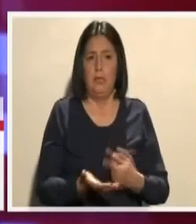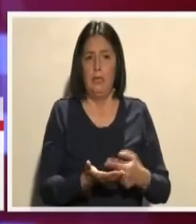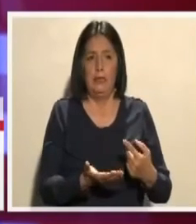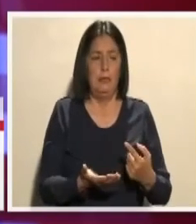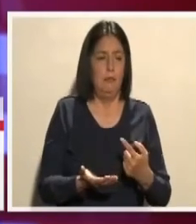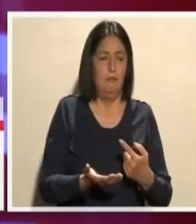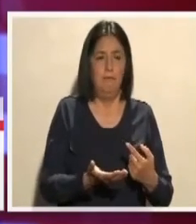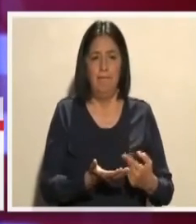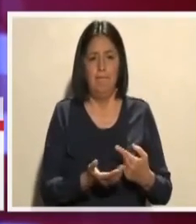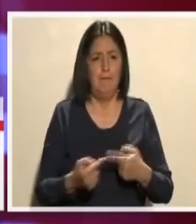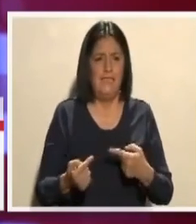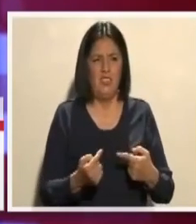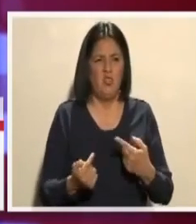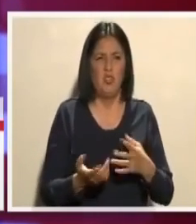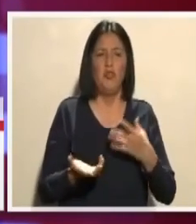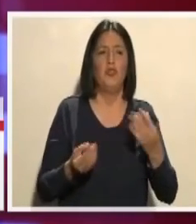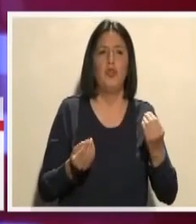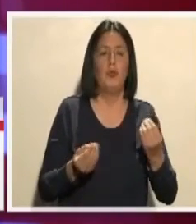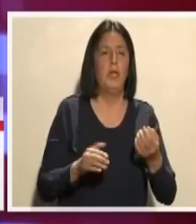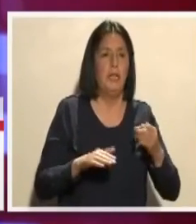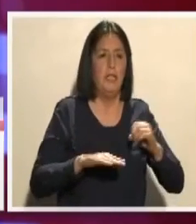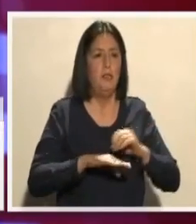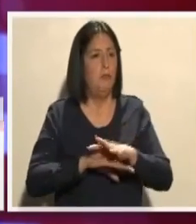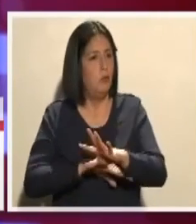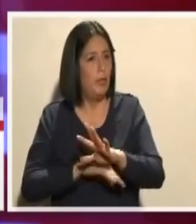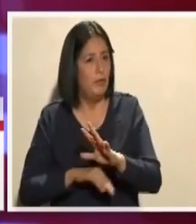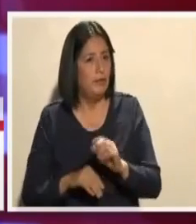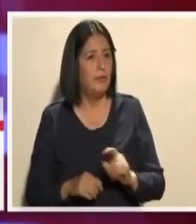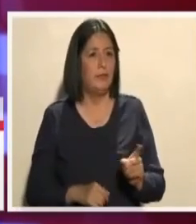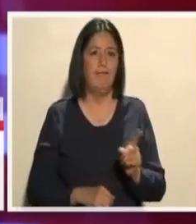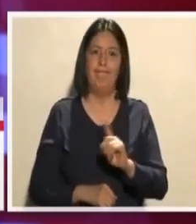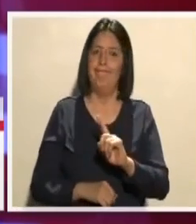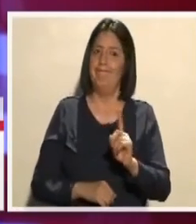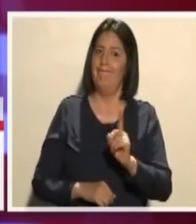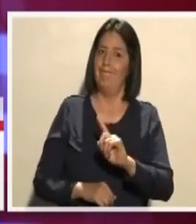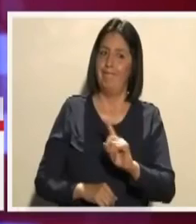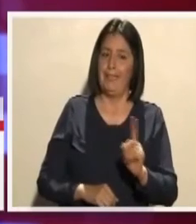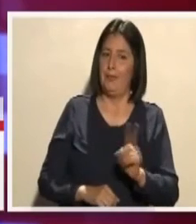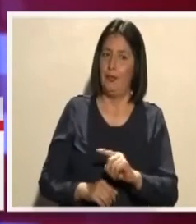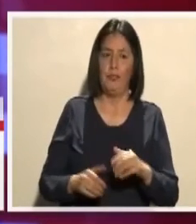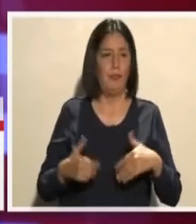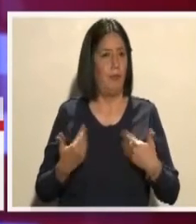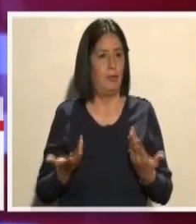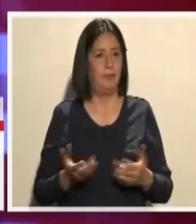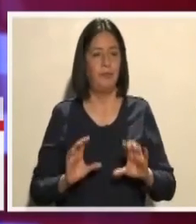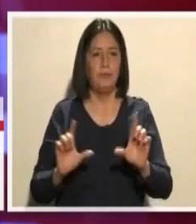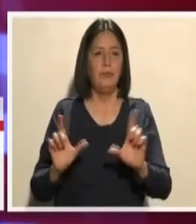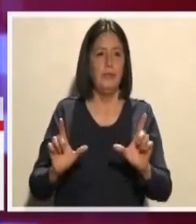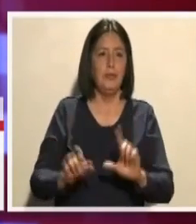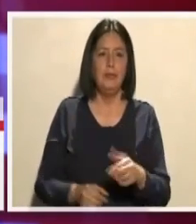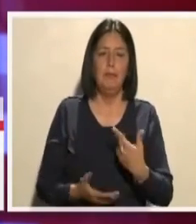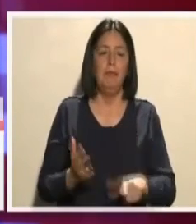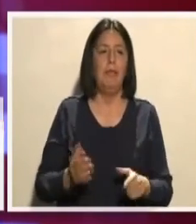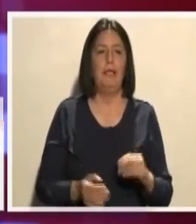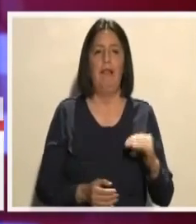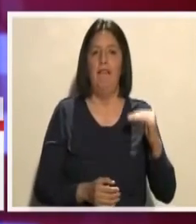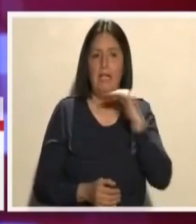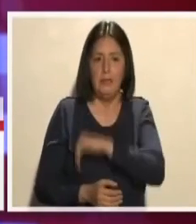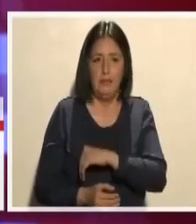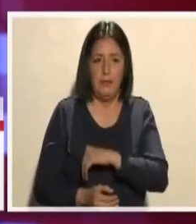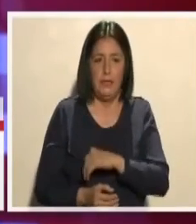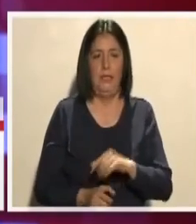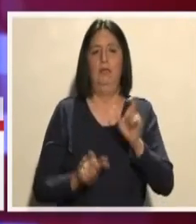discusión sobre influencias indebidas en un canal de televisión para falsificar un